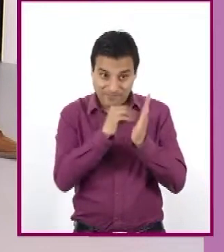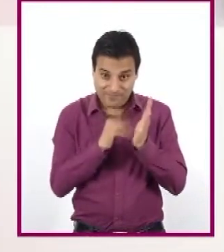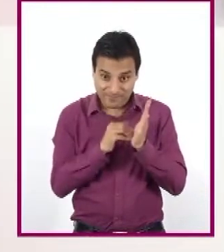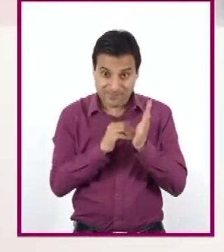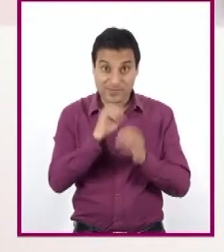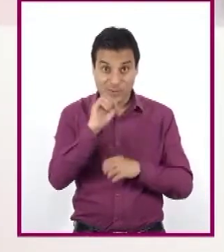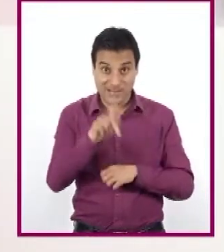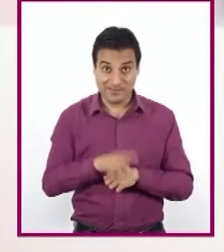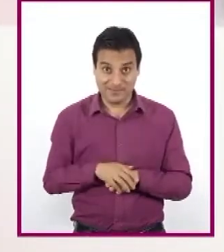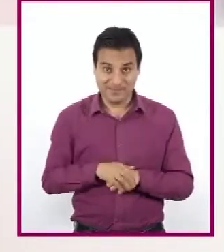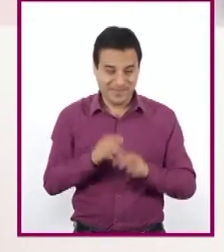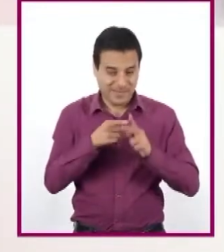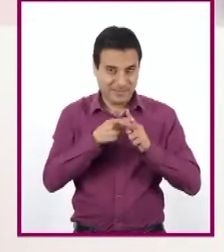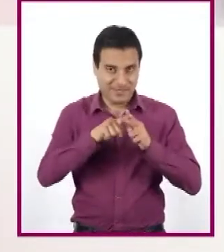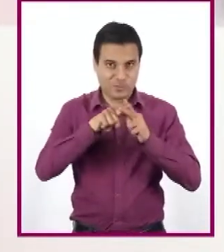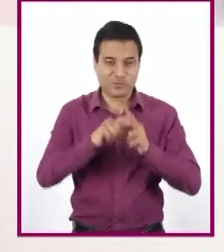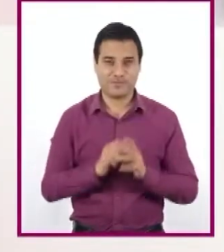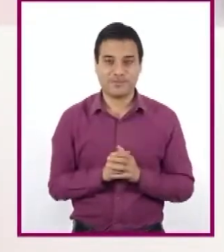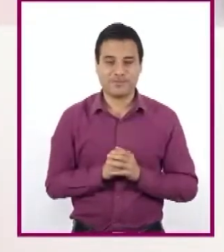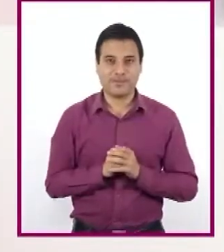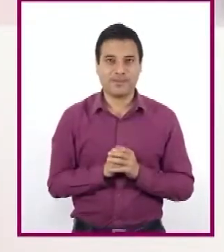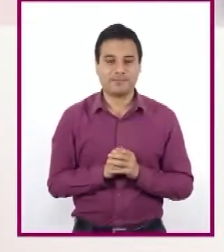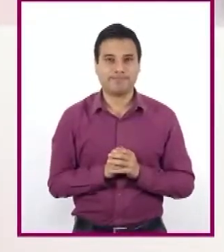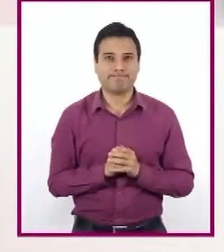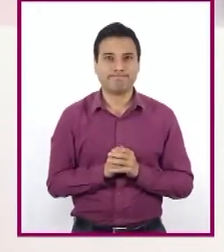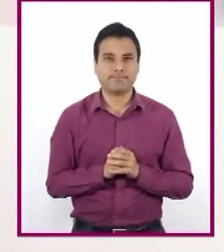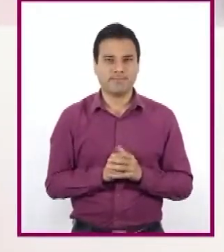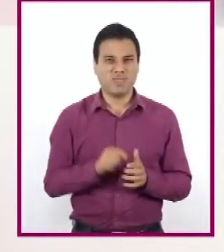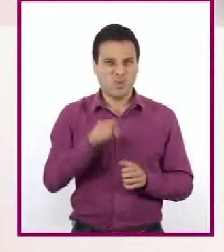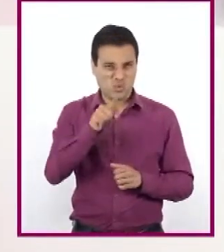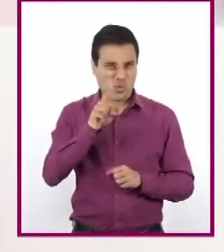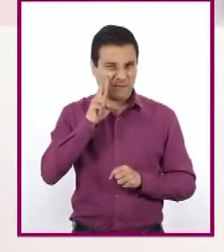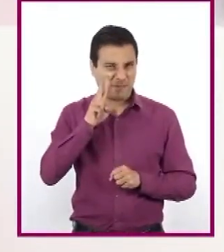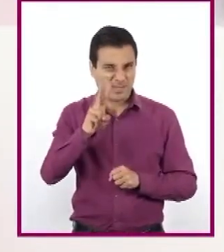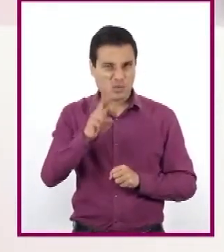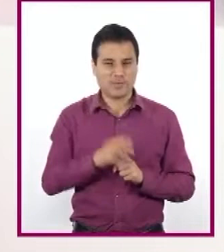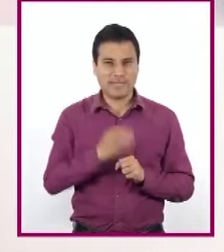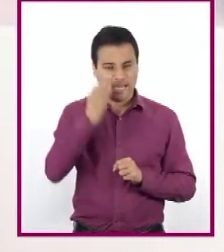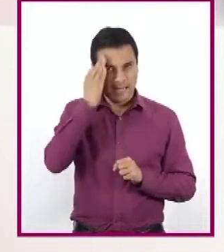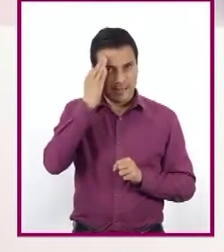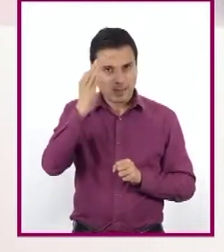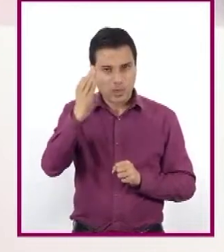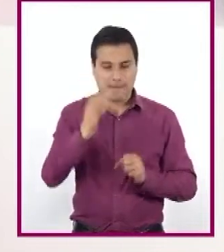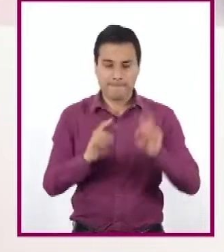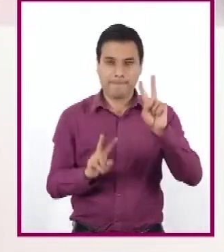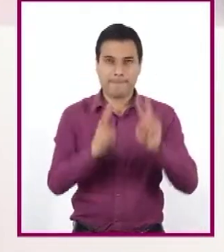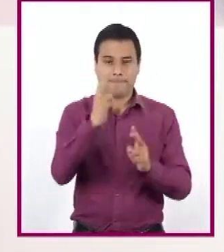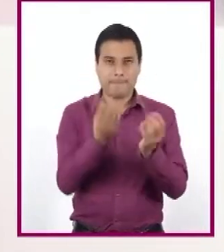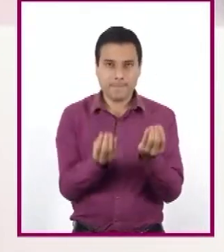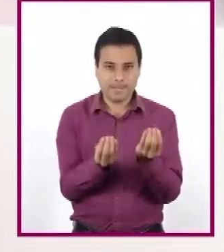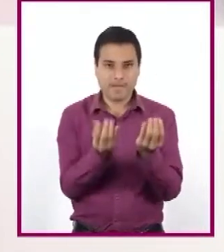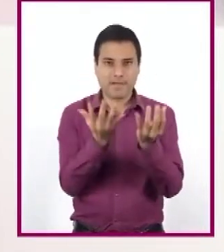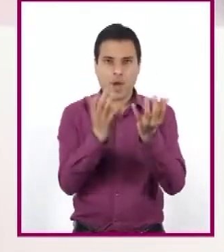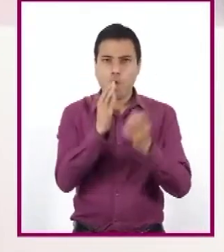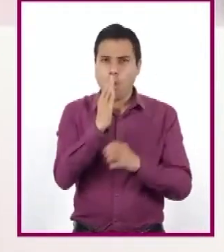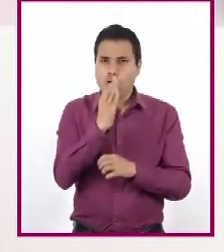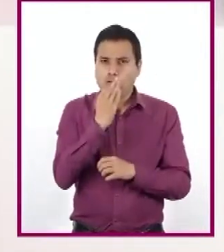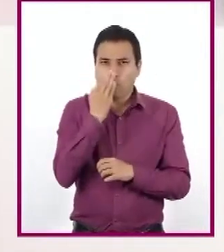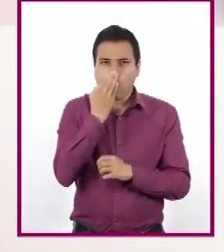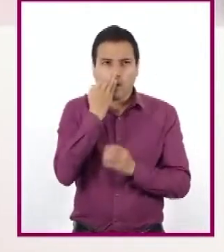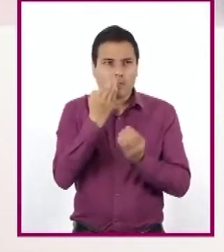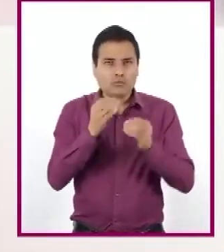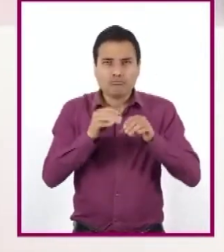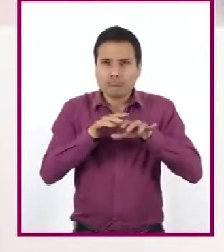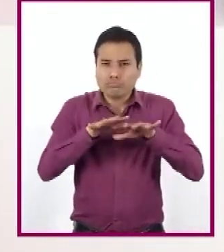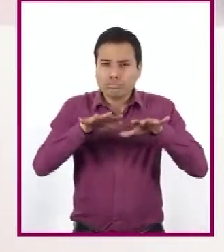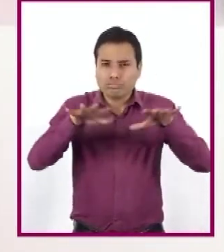comencemos. ¿Habrá notado que en épocas como la primavera las plantas florecen y todo parece que se renueva? Es una